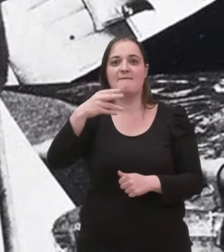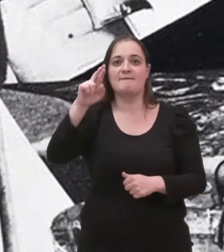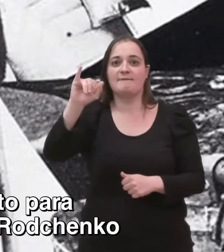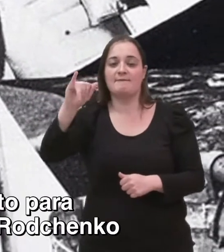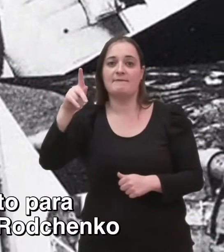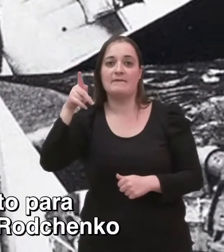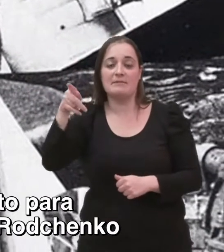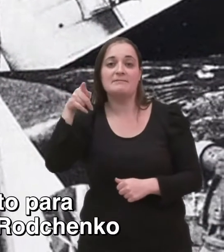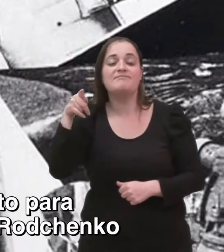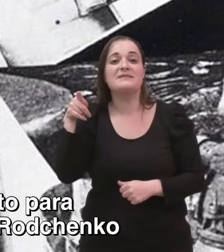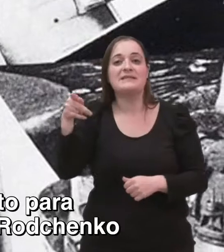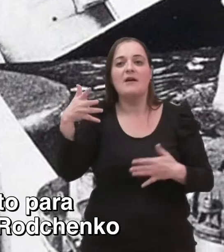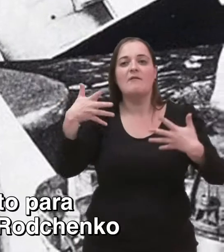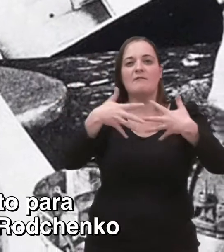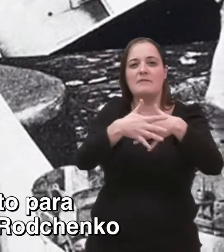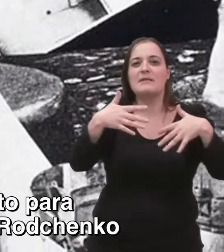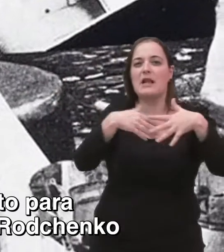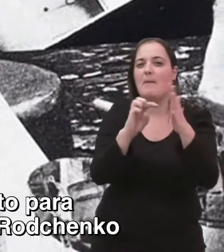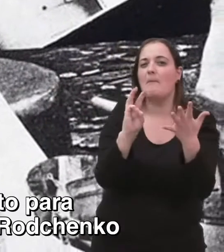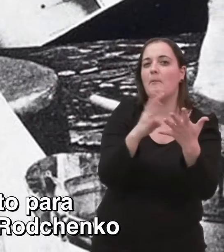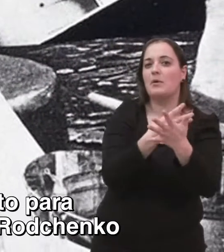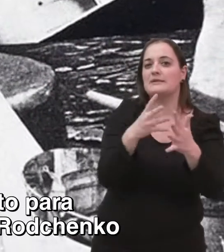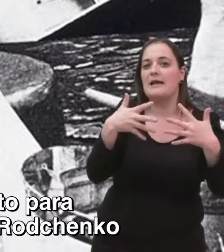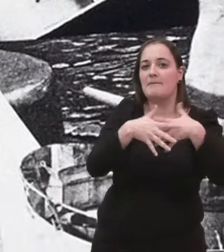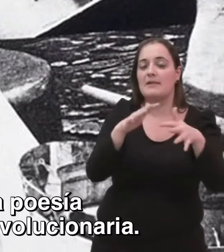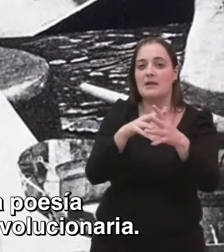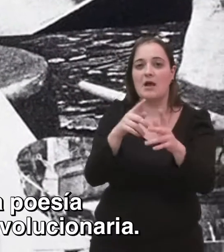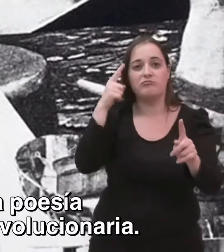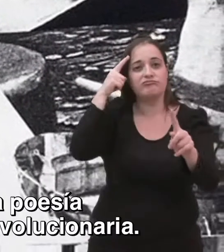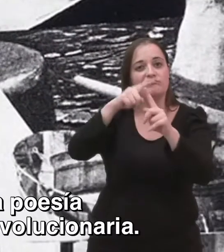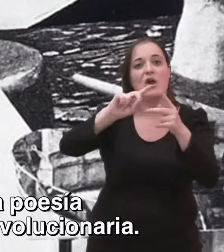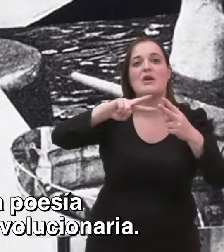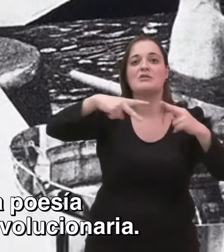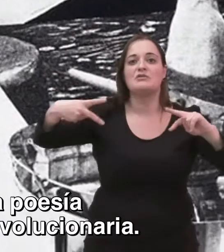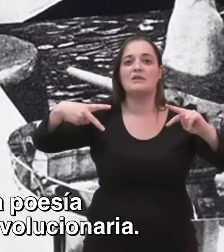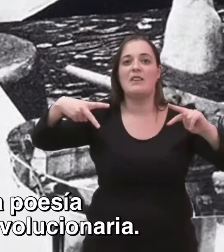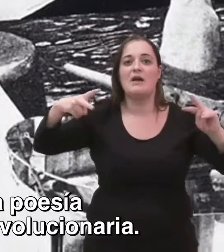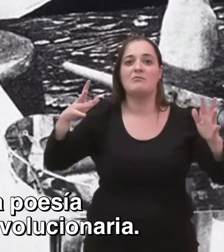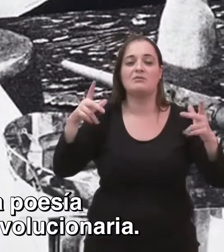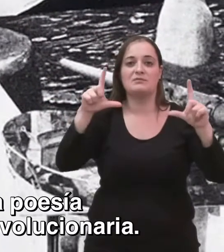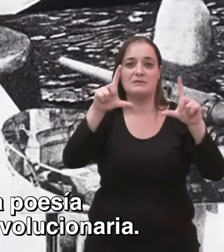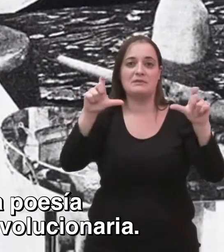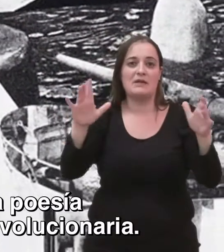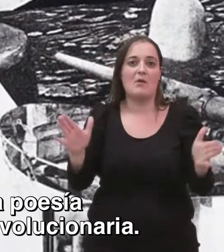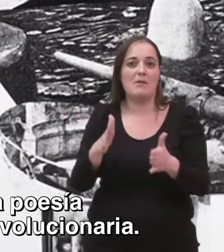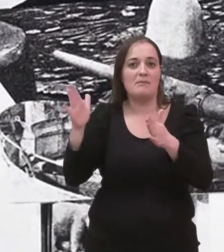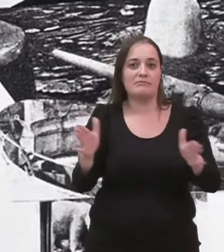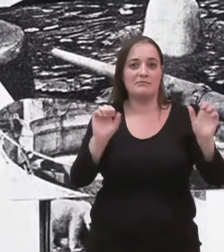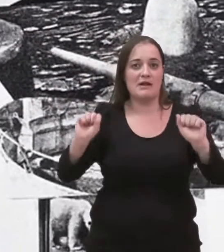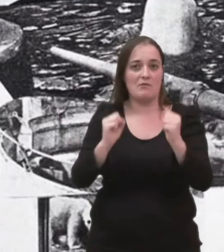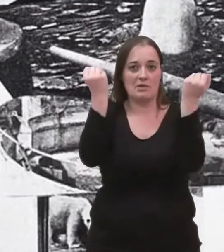Brick, en el que el talento para el fotomontaje de Rodchenko se funde con la poesía creando una obra